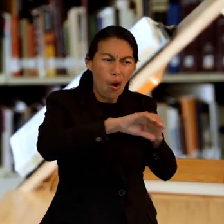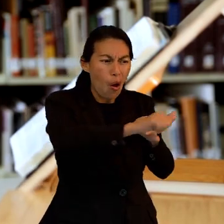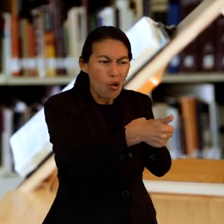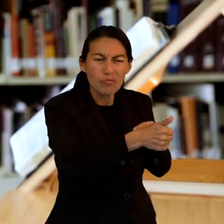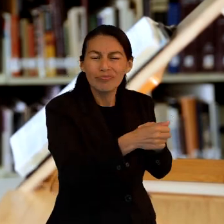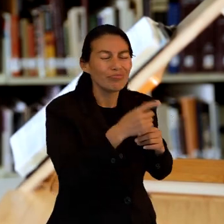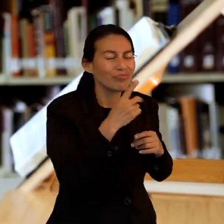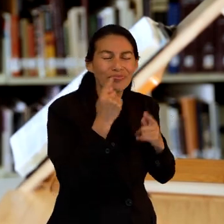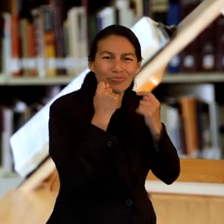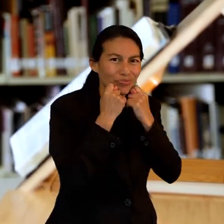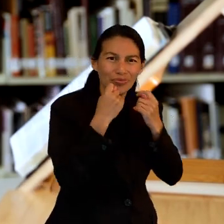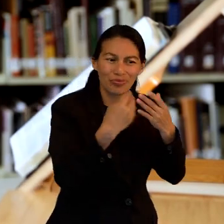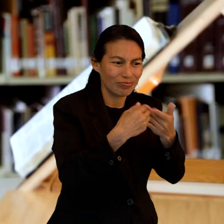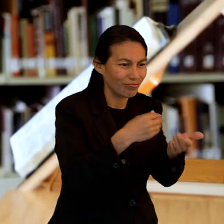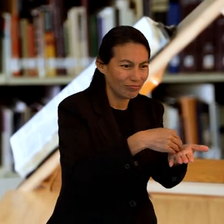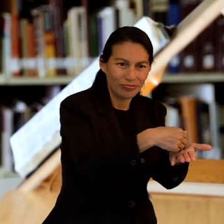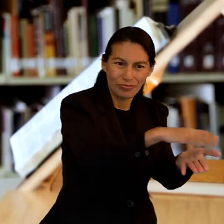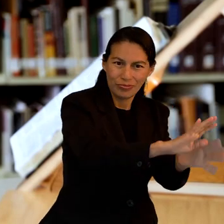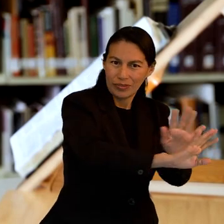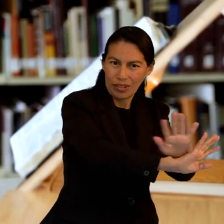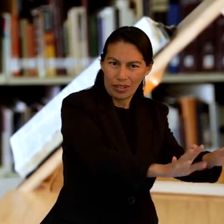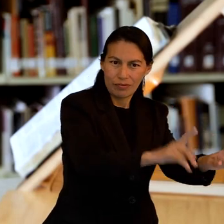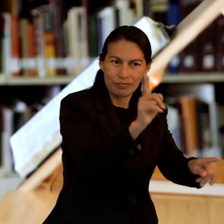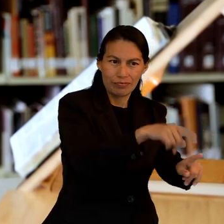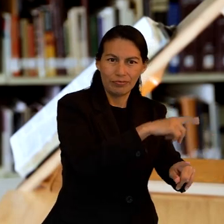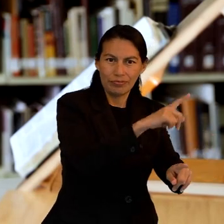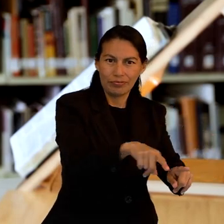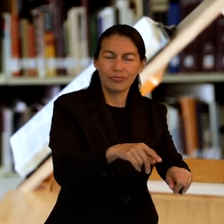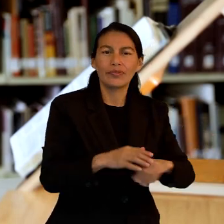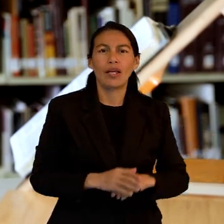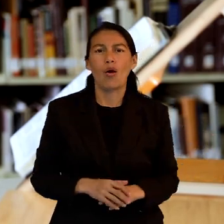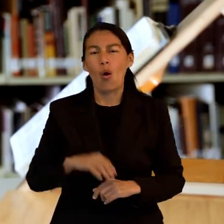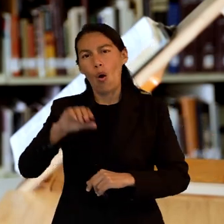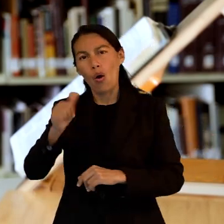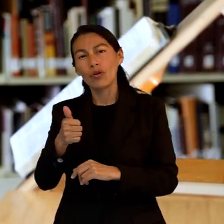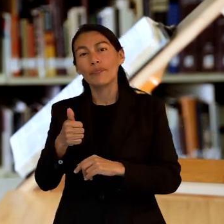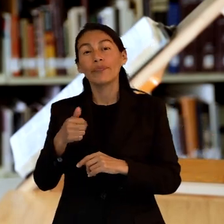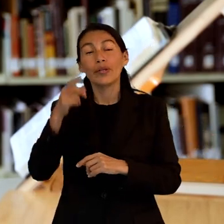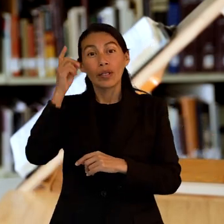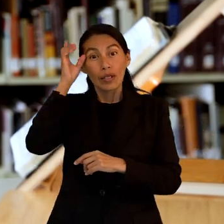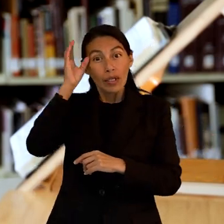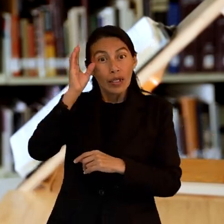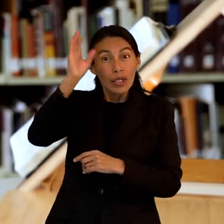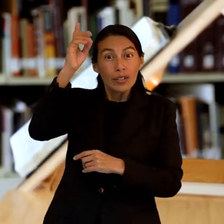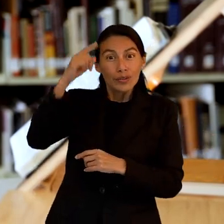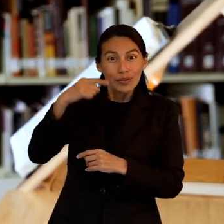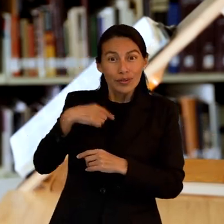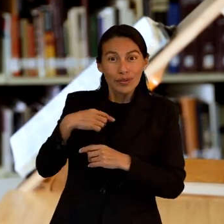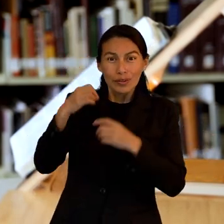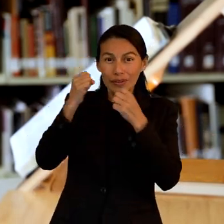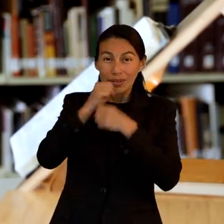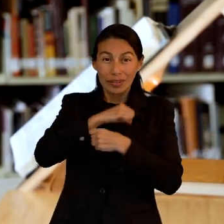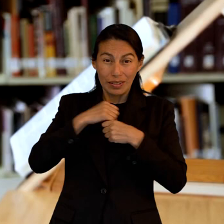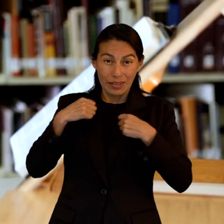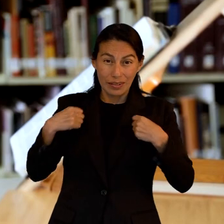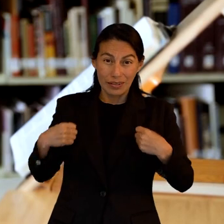de que estaba por entrar en funciones plenas esa historia celestial con jesús como nuestro sumo sacerdote